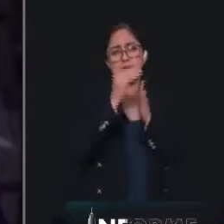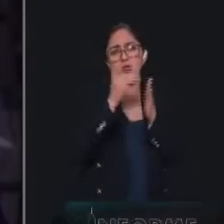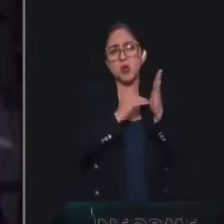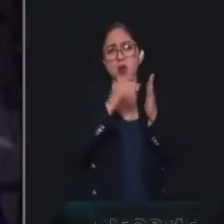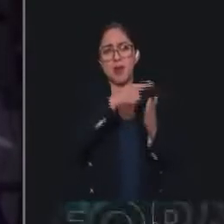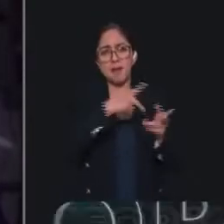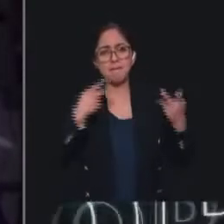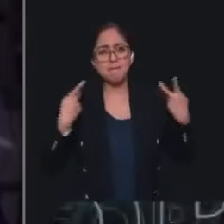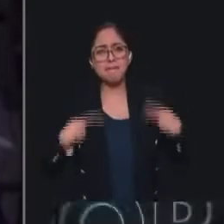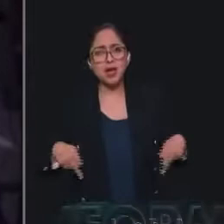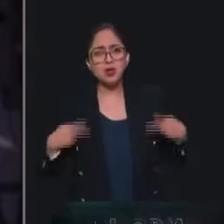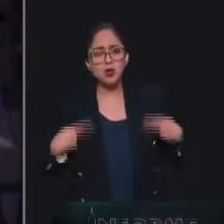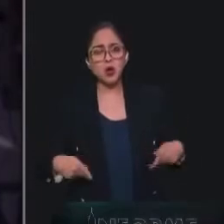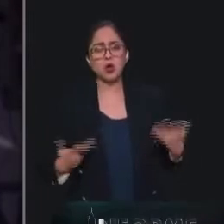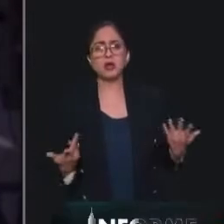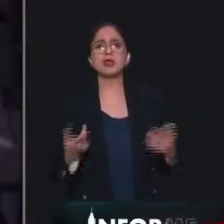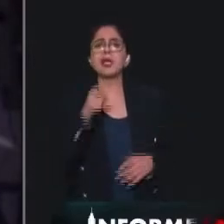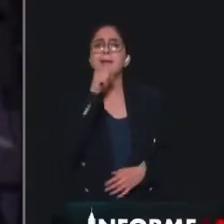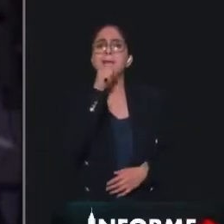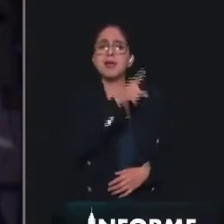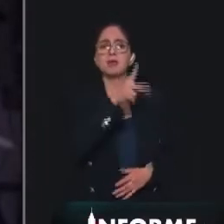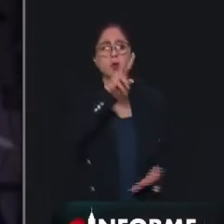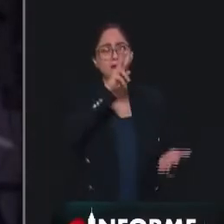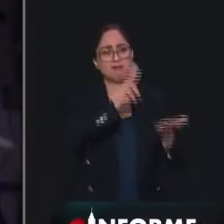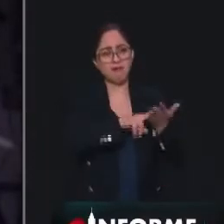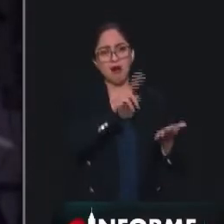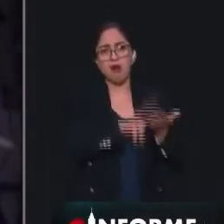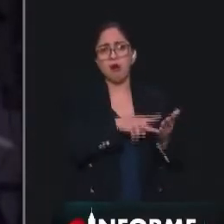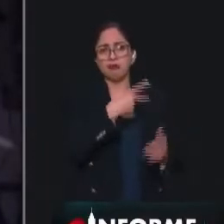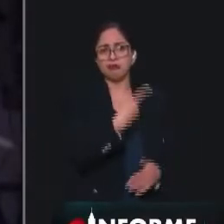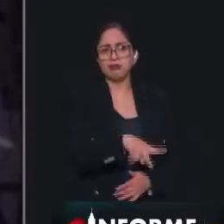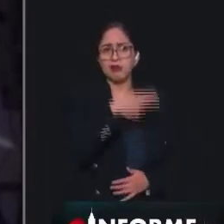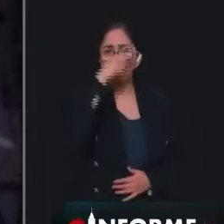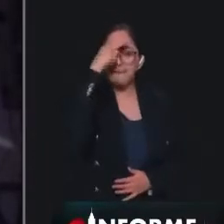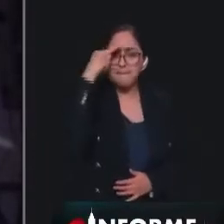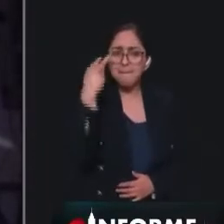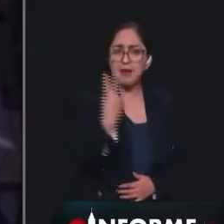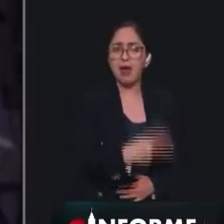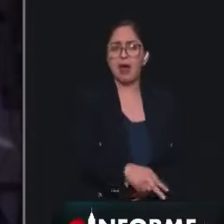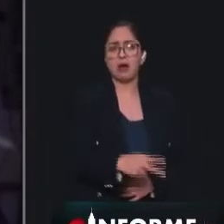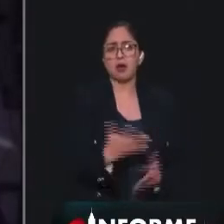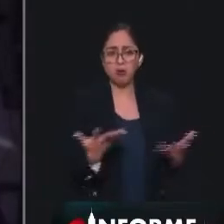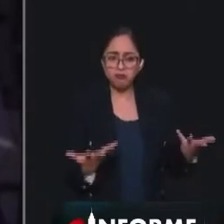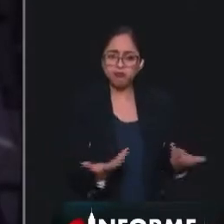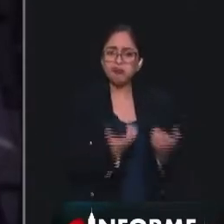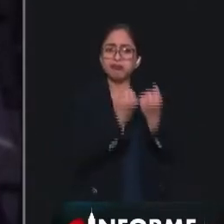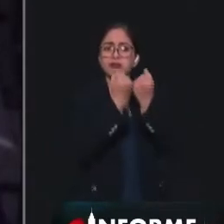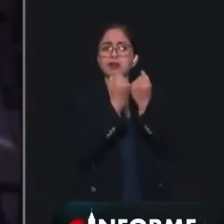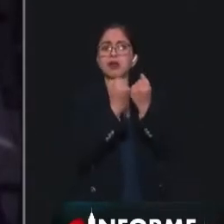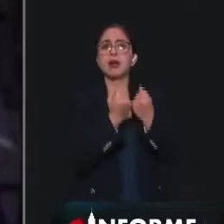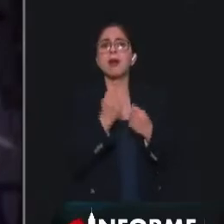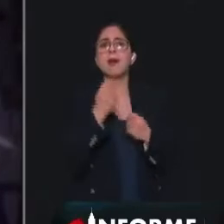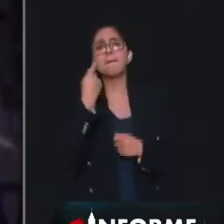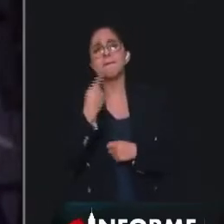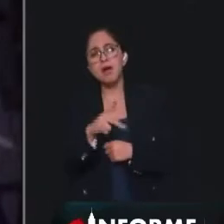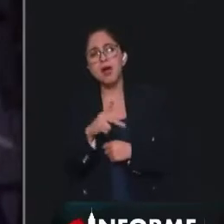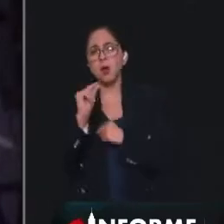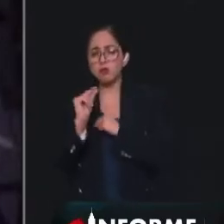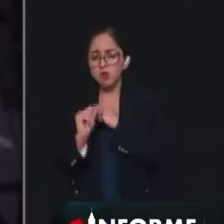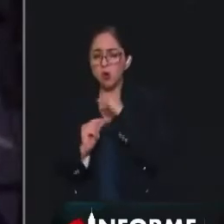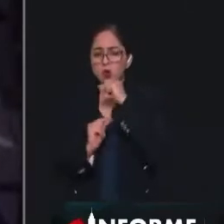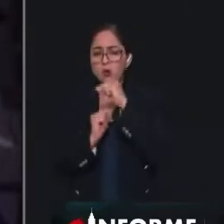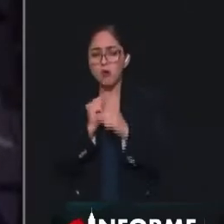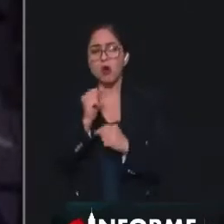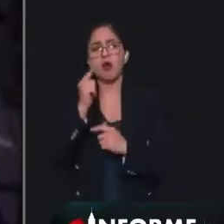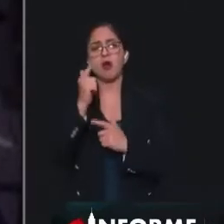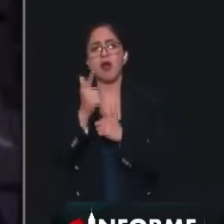una recuperación de la soberanía, en una recuperación lenta, pero existe,